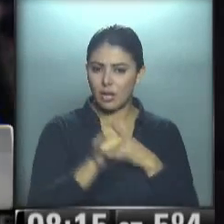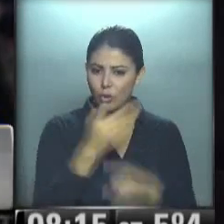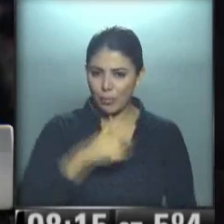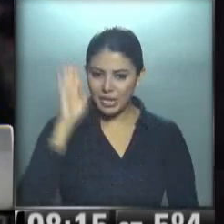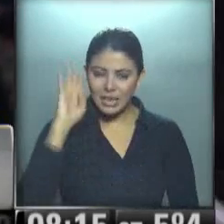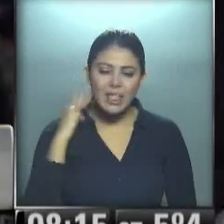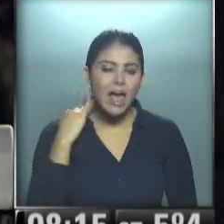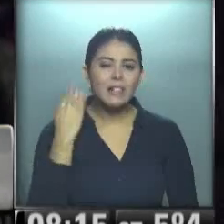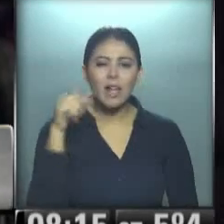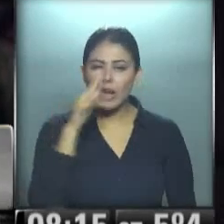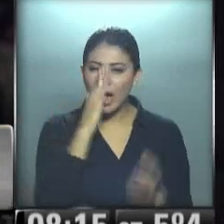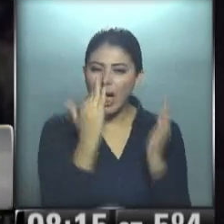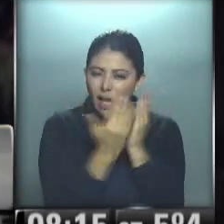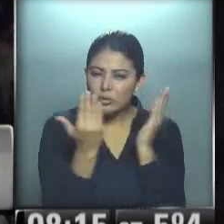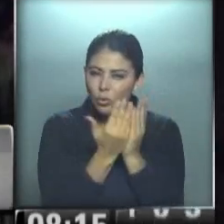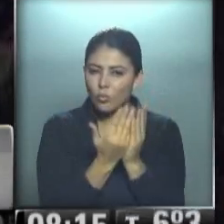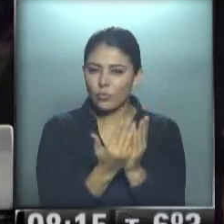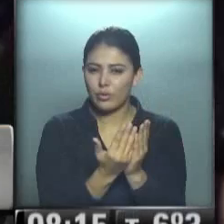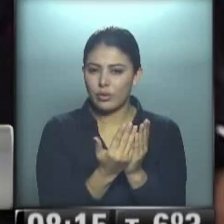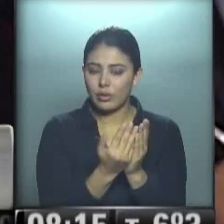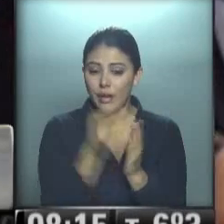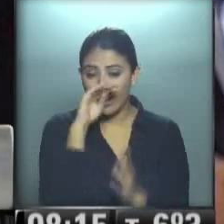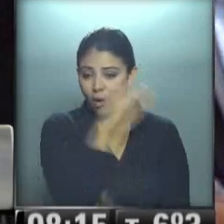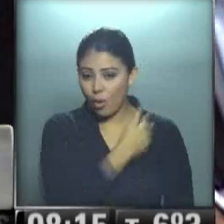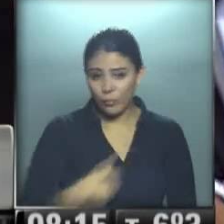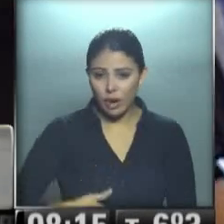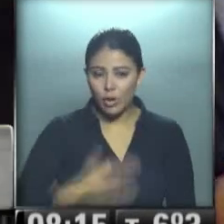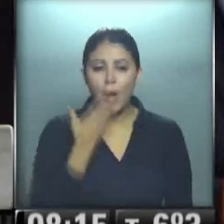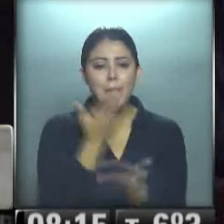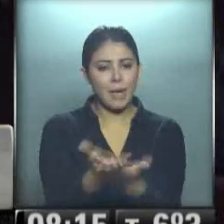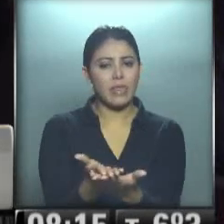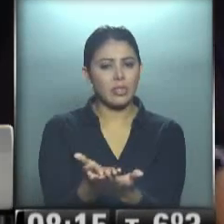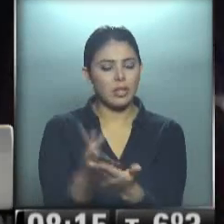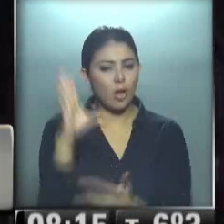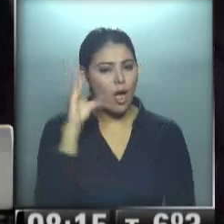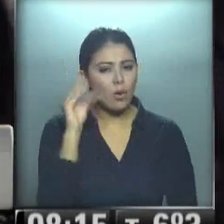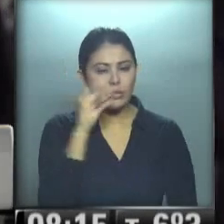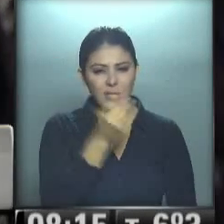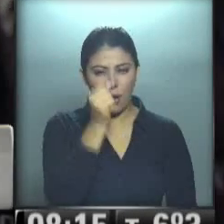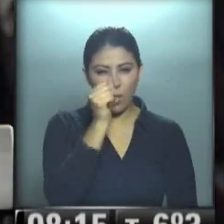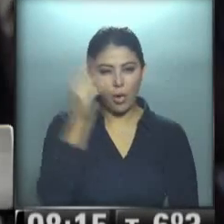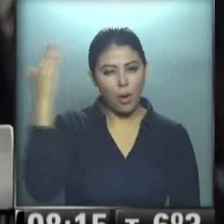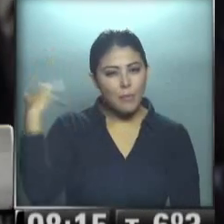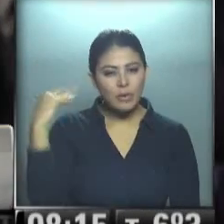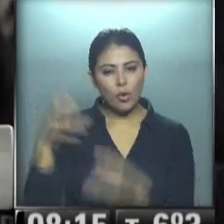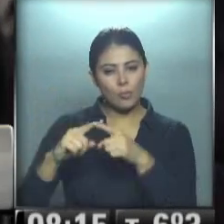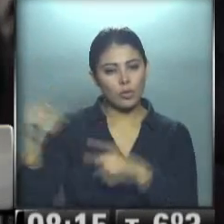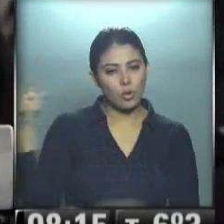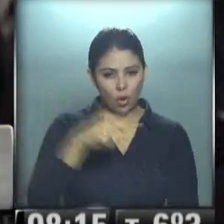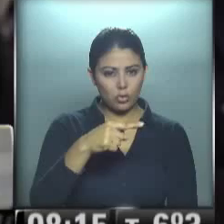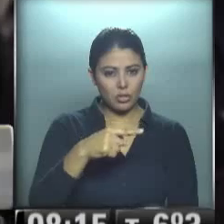presidenta si se analiza en el ámbito de gobierno los pedidos que se han escuchado en el fin de semana desde la oposición